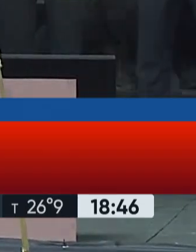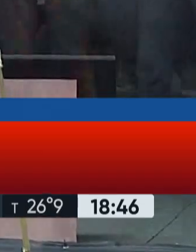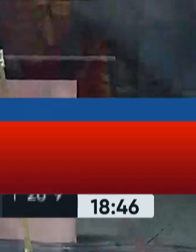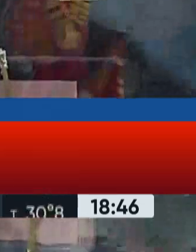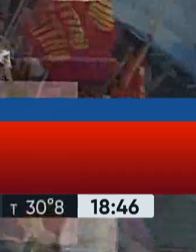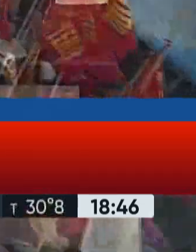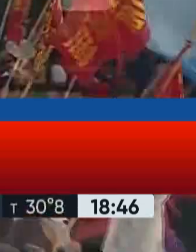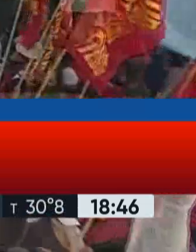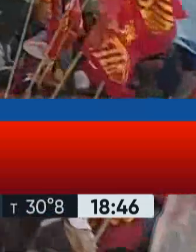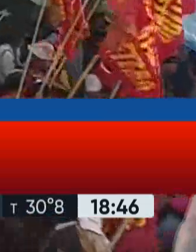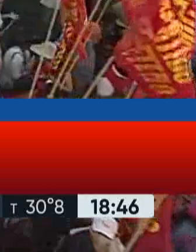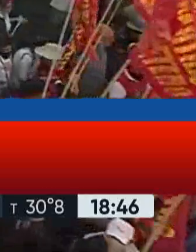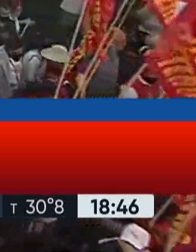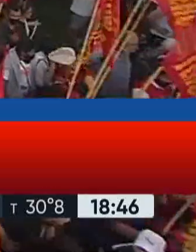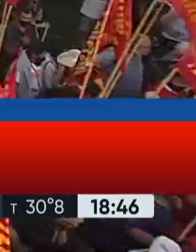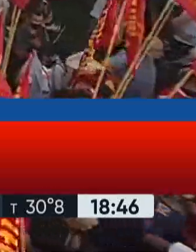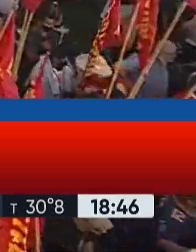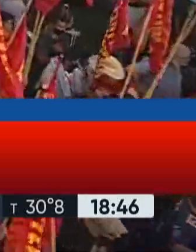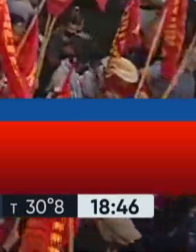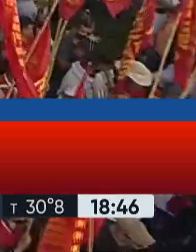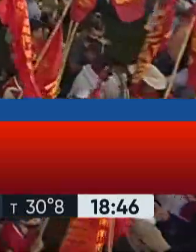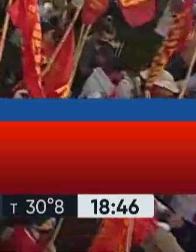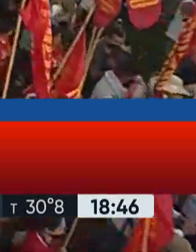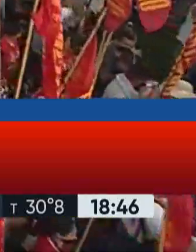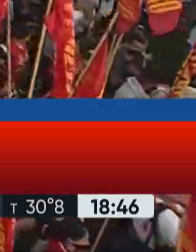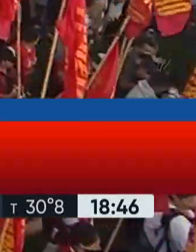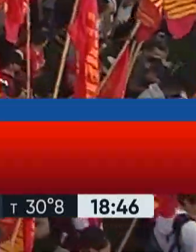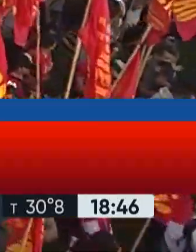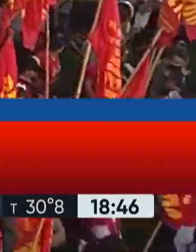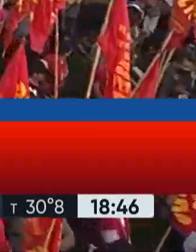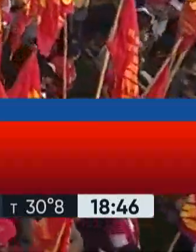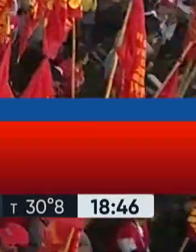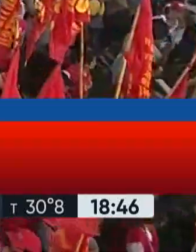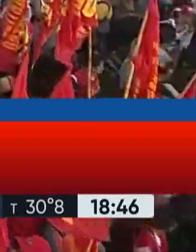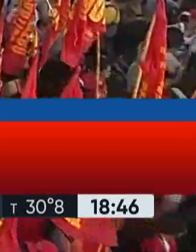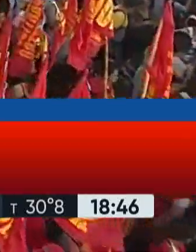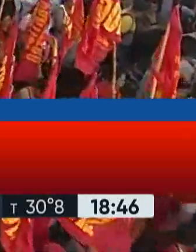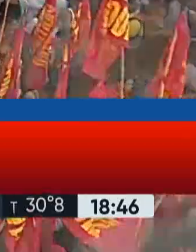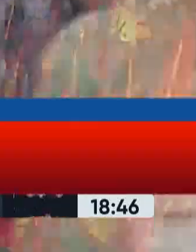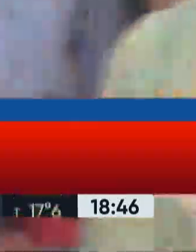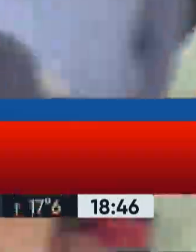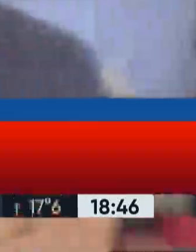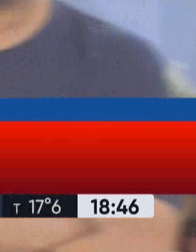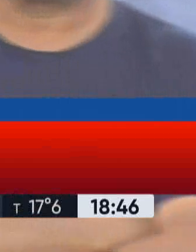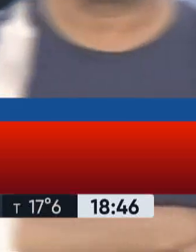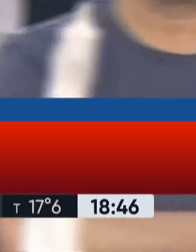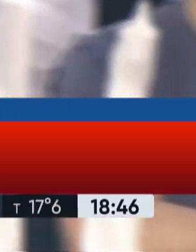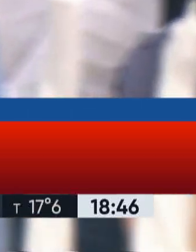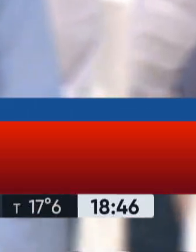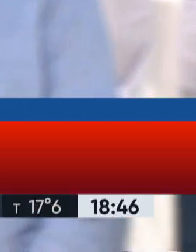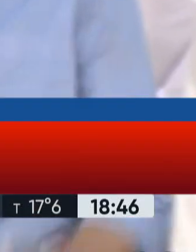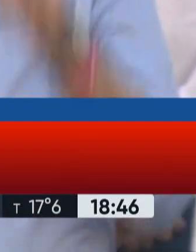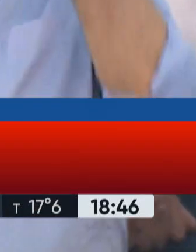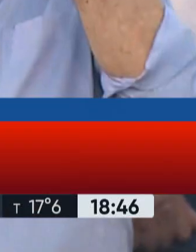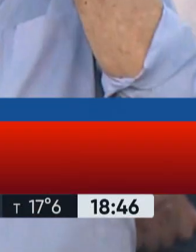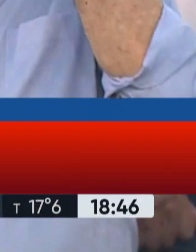una economía caer por las economías neoliberales que Mauricio Macri y su grupo de trabajo y su gente